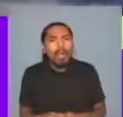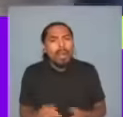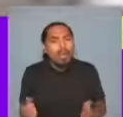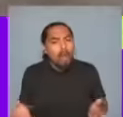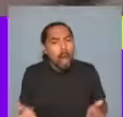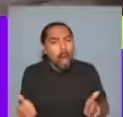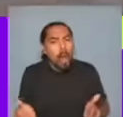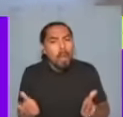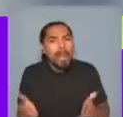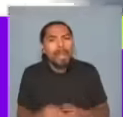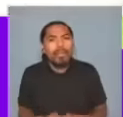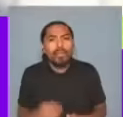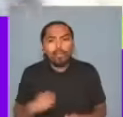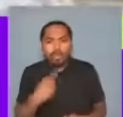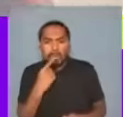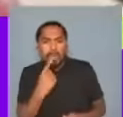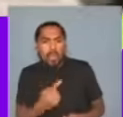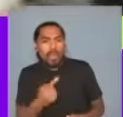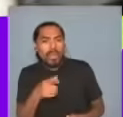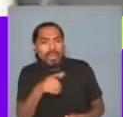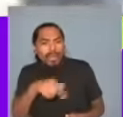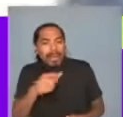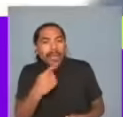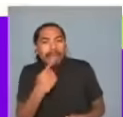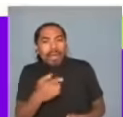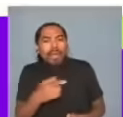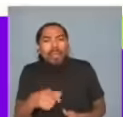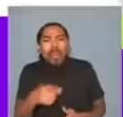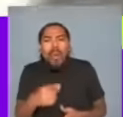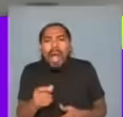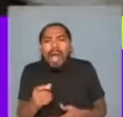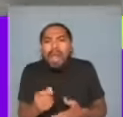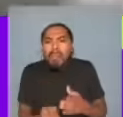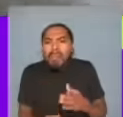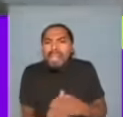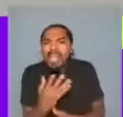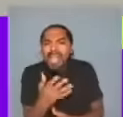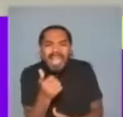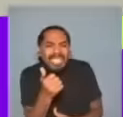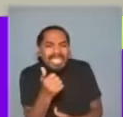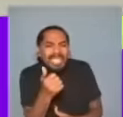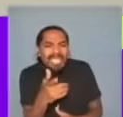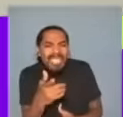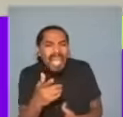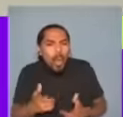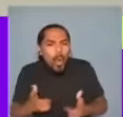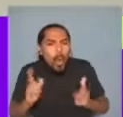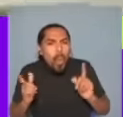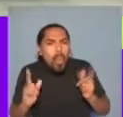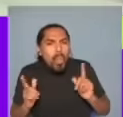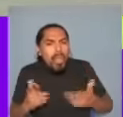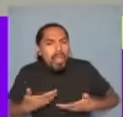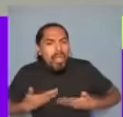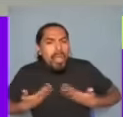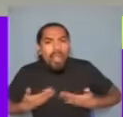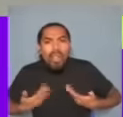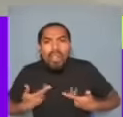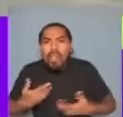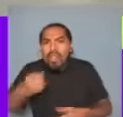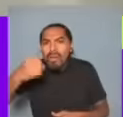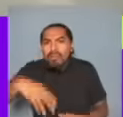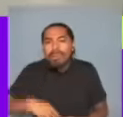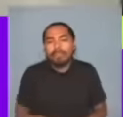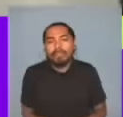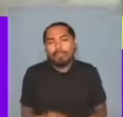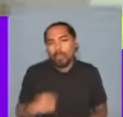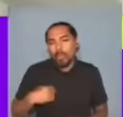para venir a las 6 de la mañana a abrir un programa con tanta buena onda? Nunca te pasa nada. Bueno, tengo tiempo desde mi casa hasta acá de respirar,